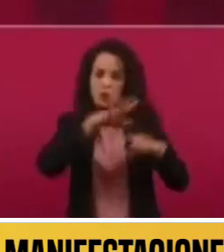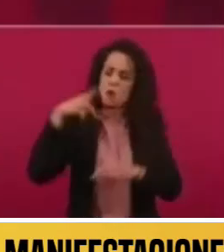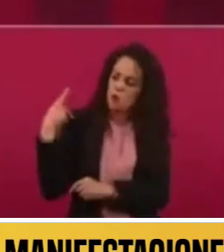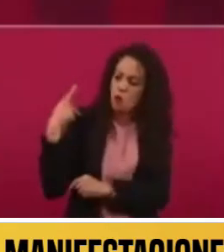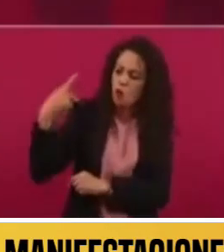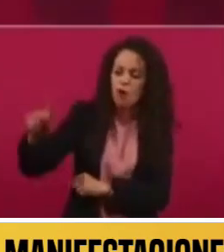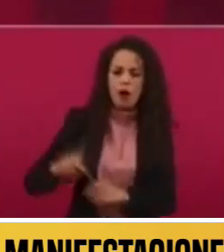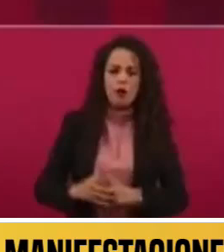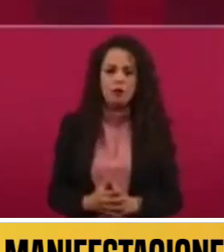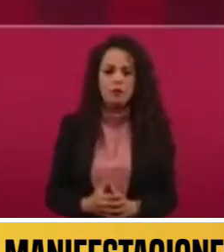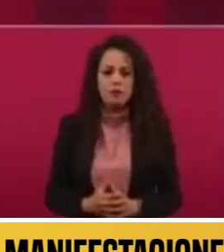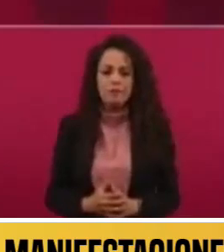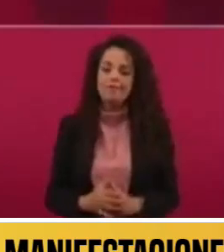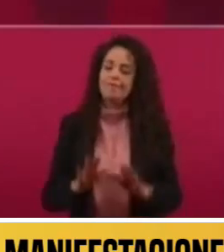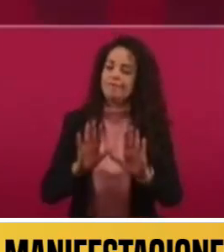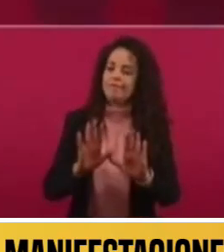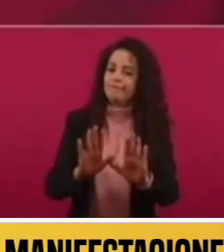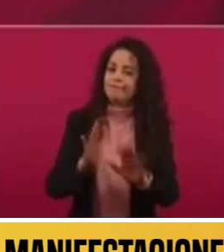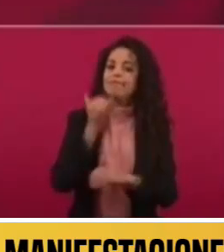señor Ted Cruz,